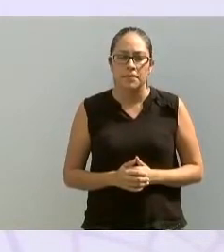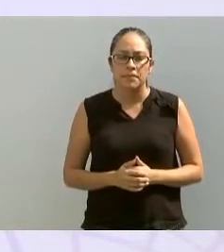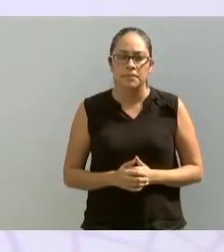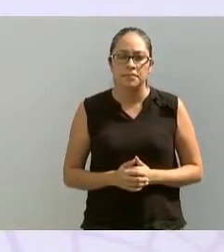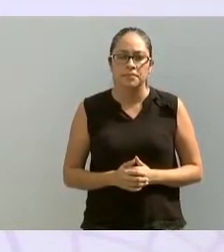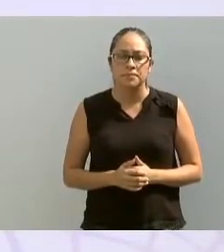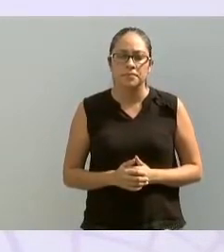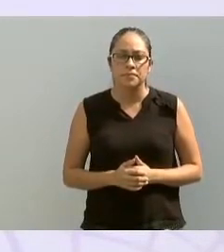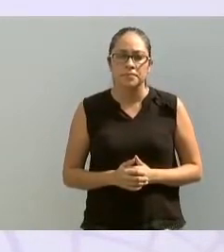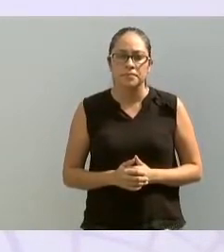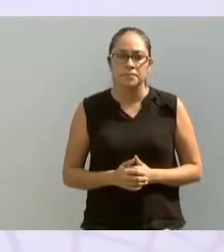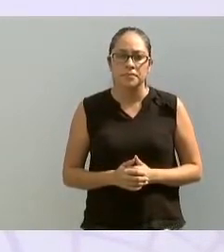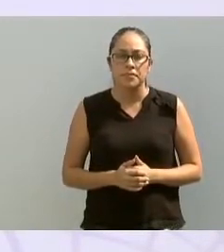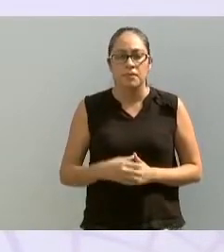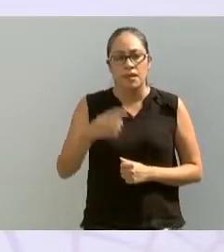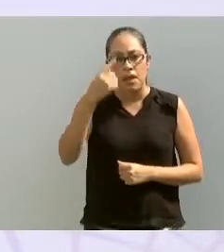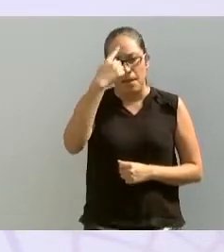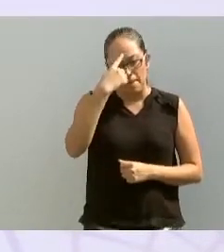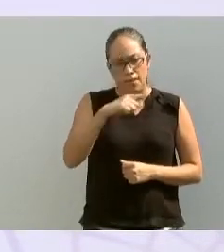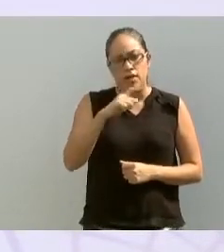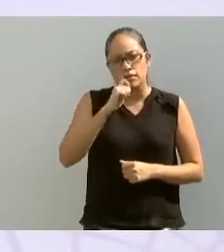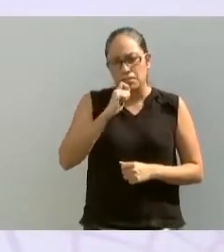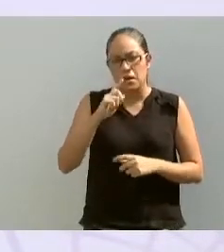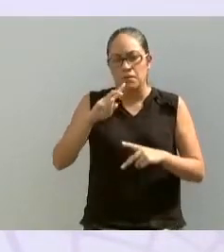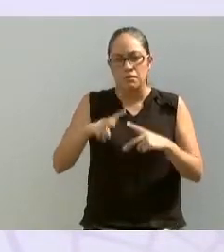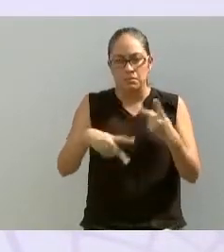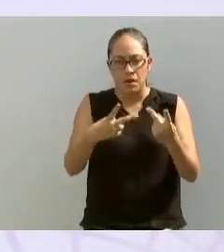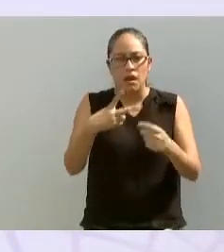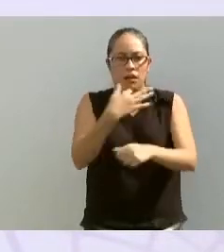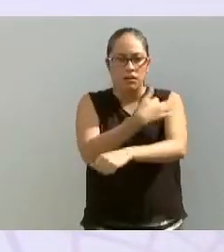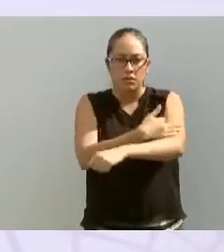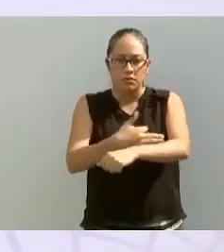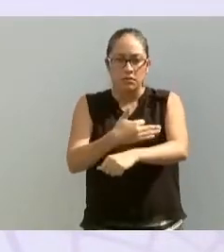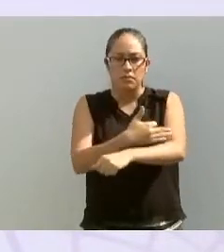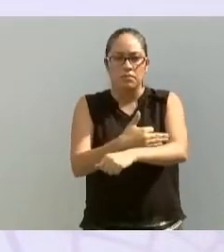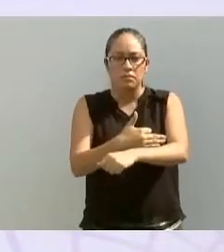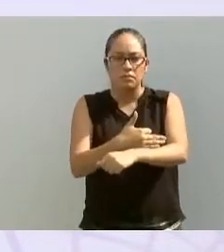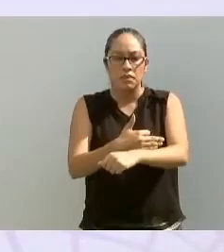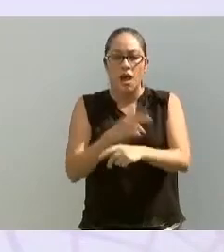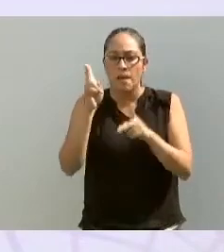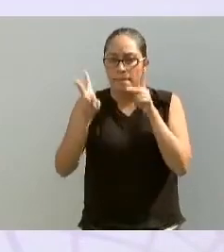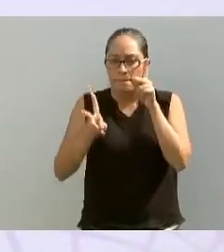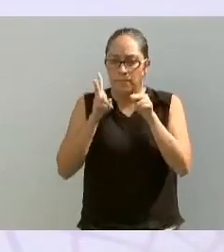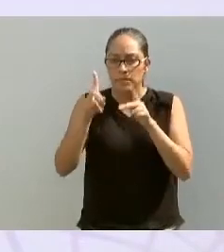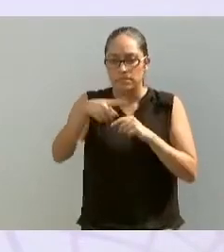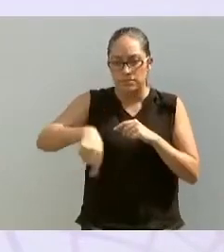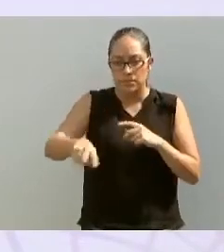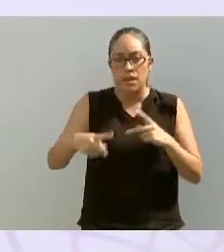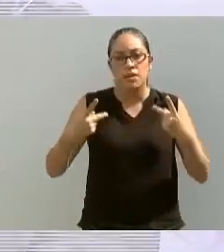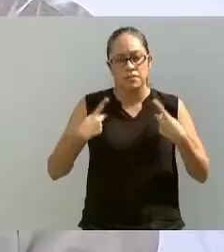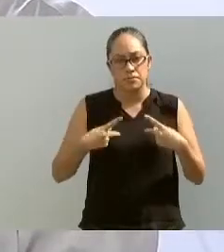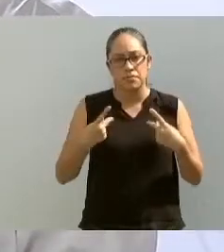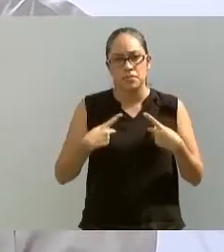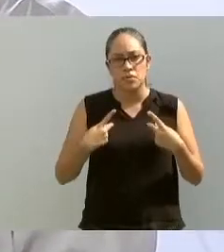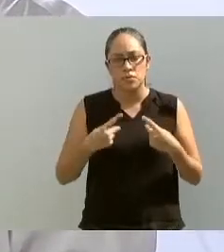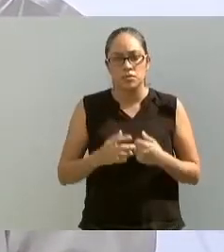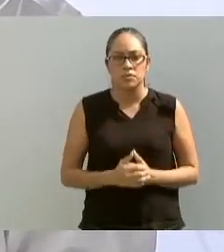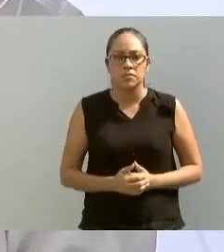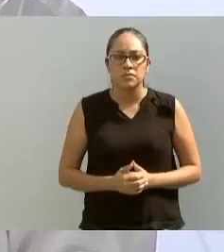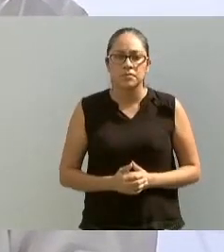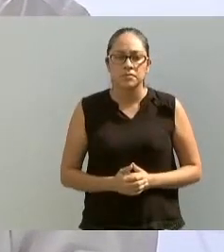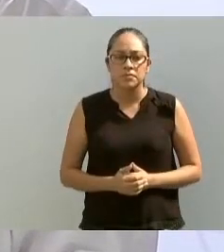comodidades para los familiares que puedan venir a visitar a los